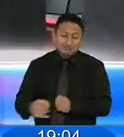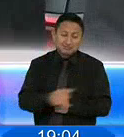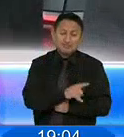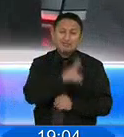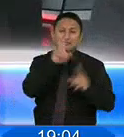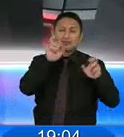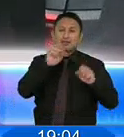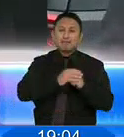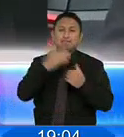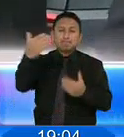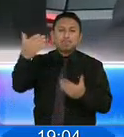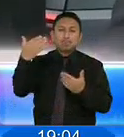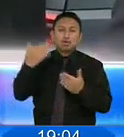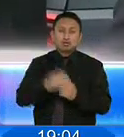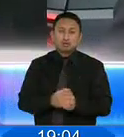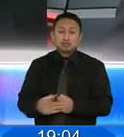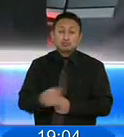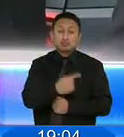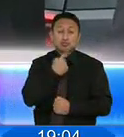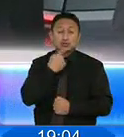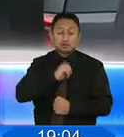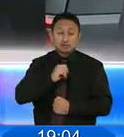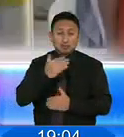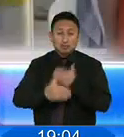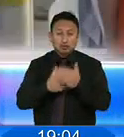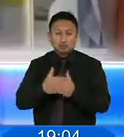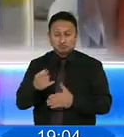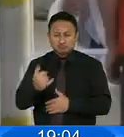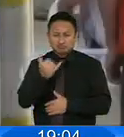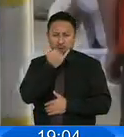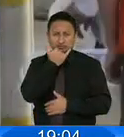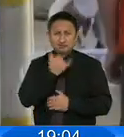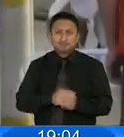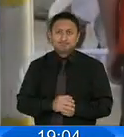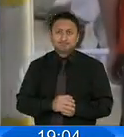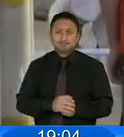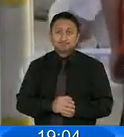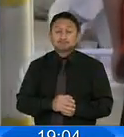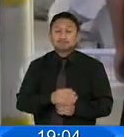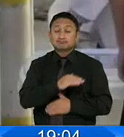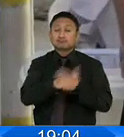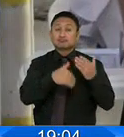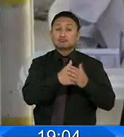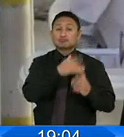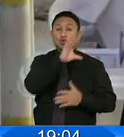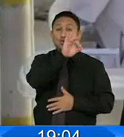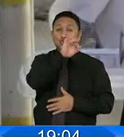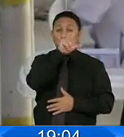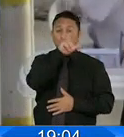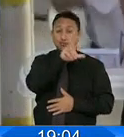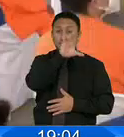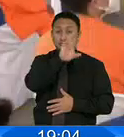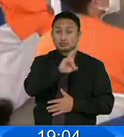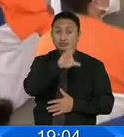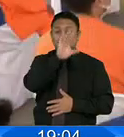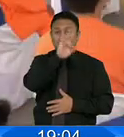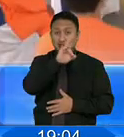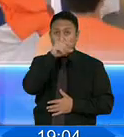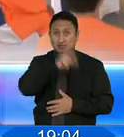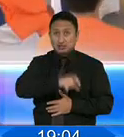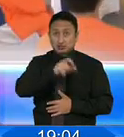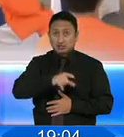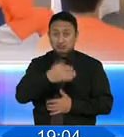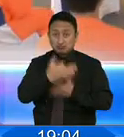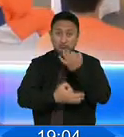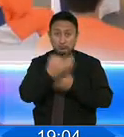intentan es legitimar nuestro proceso. A nivel nacional son 8.307 personas privadas de la libertad, sin sentencia ejecutoriada a